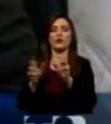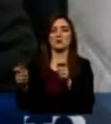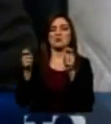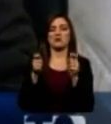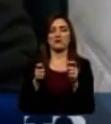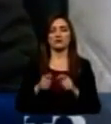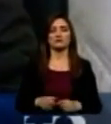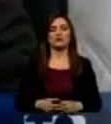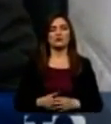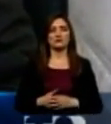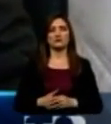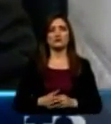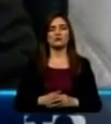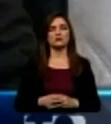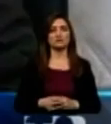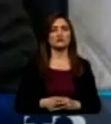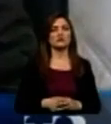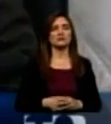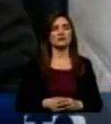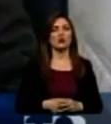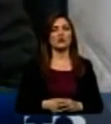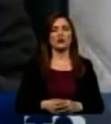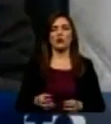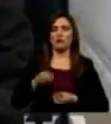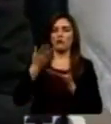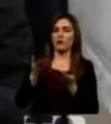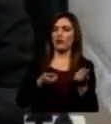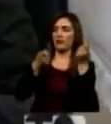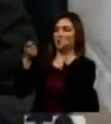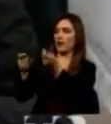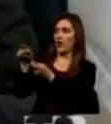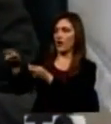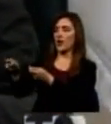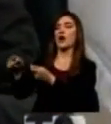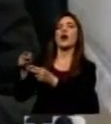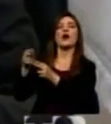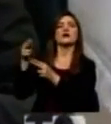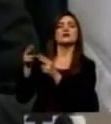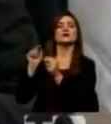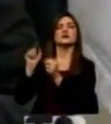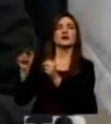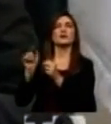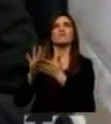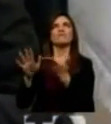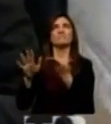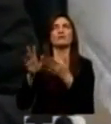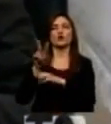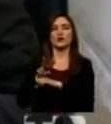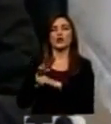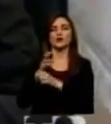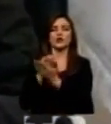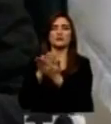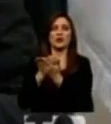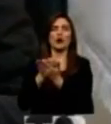preparado y poner el conocimiento de él para que comparezca ahora, a esta hora, a exponer las razones